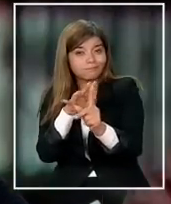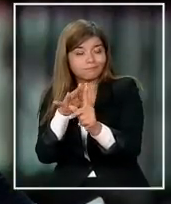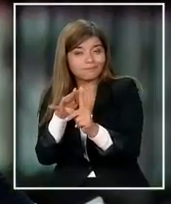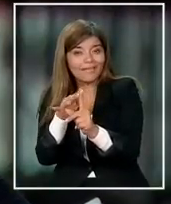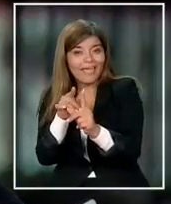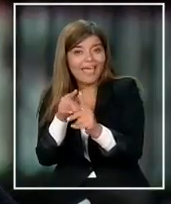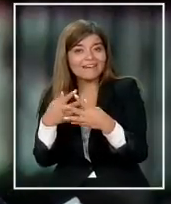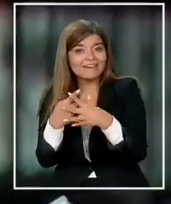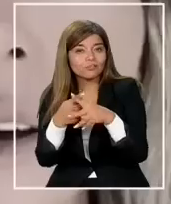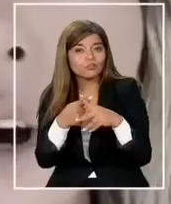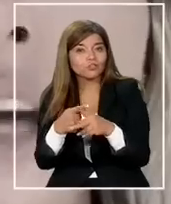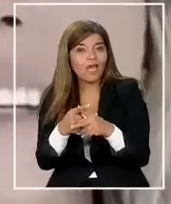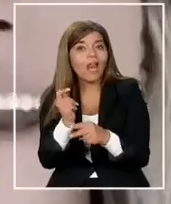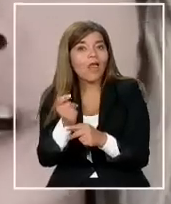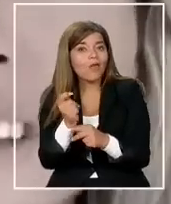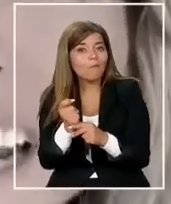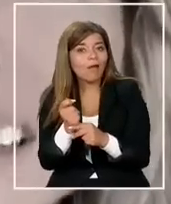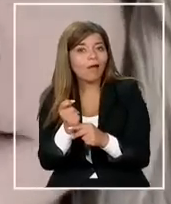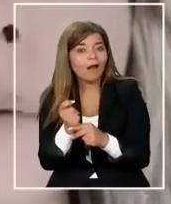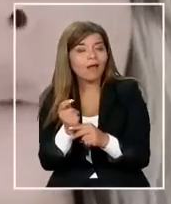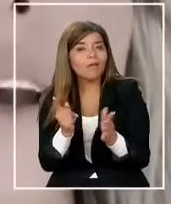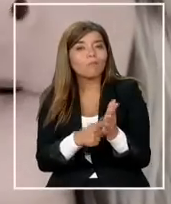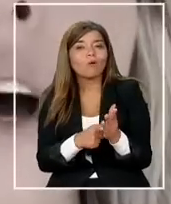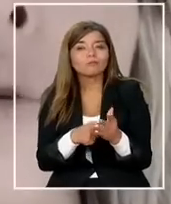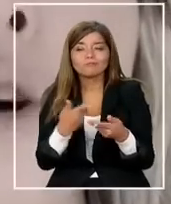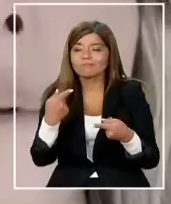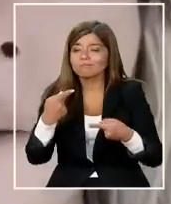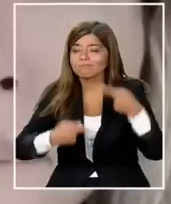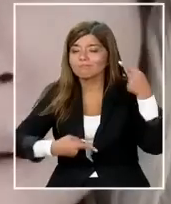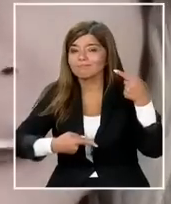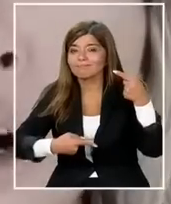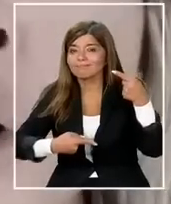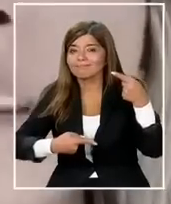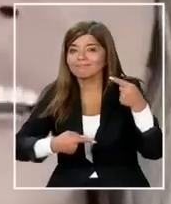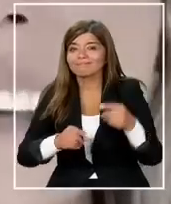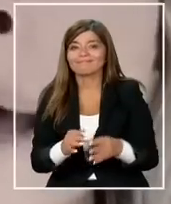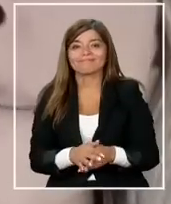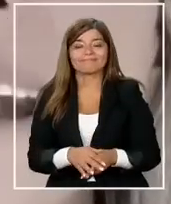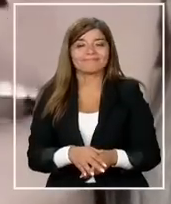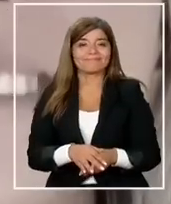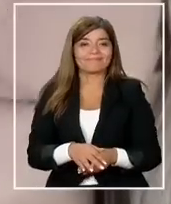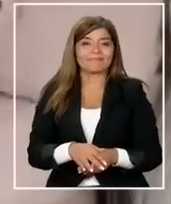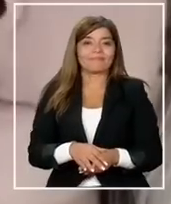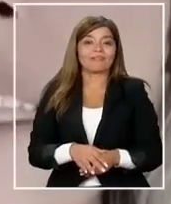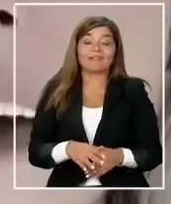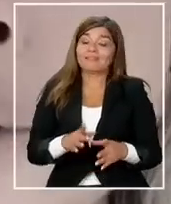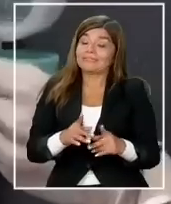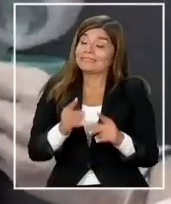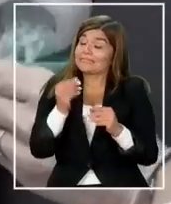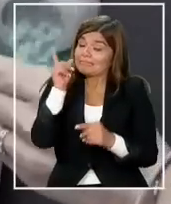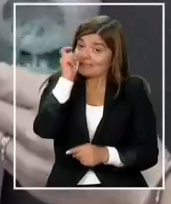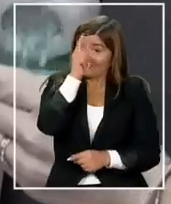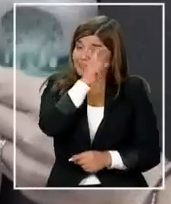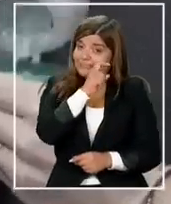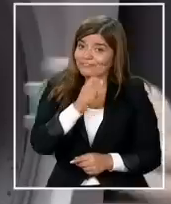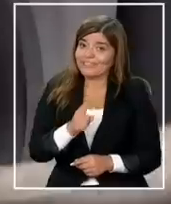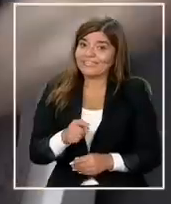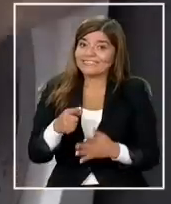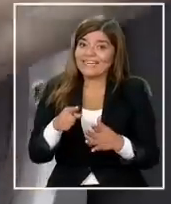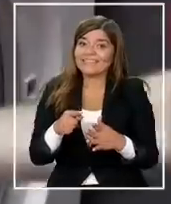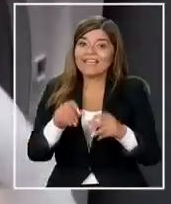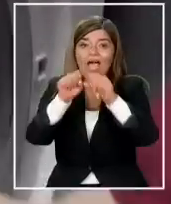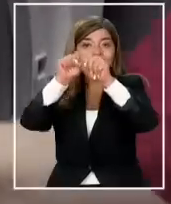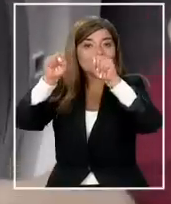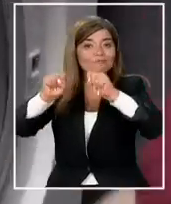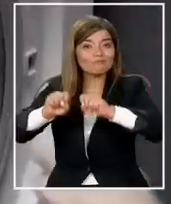tienen en redes sociales. Hoy te traigo 3 tips para el cuidado de tu ropa. Primero, utiliza las perlas. La gran dificultad que tiene este nuevo